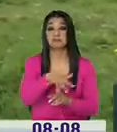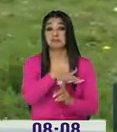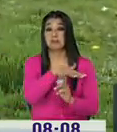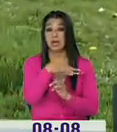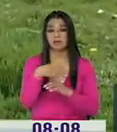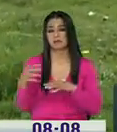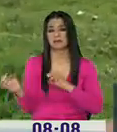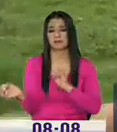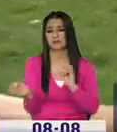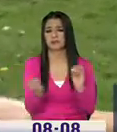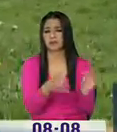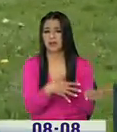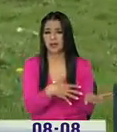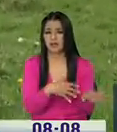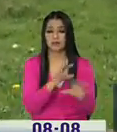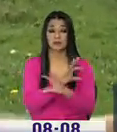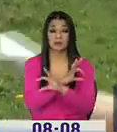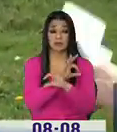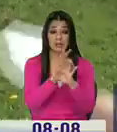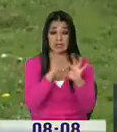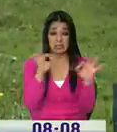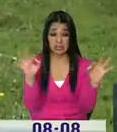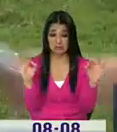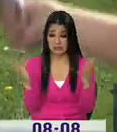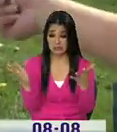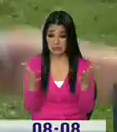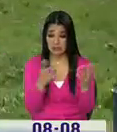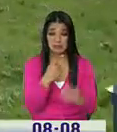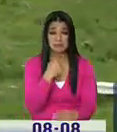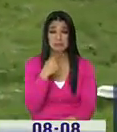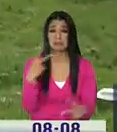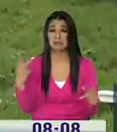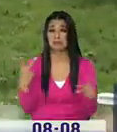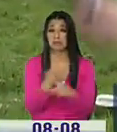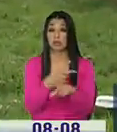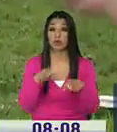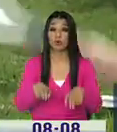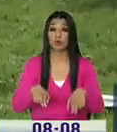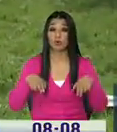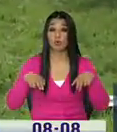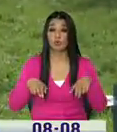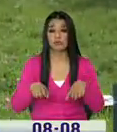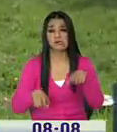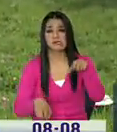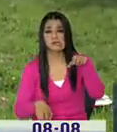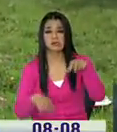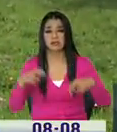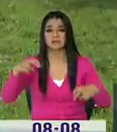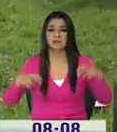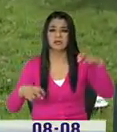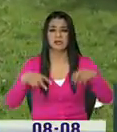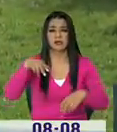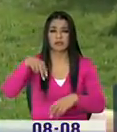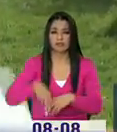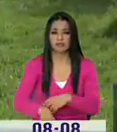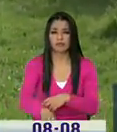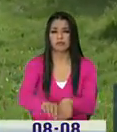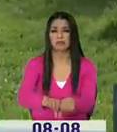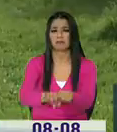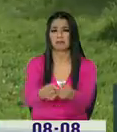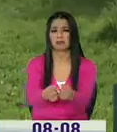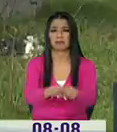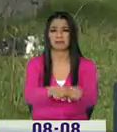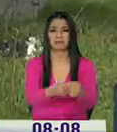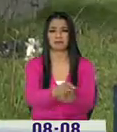abandonado, no dan la limpieza, mírele cómo está, peor en los columpios, la resbaladera. Está todo